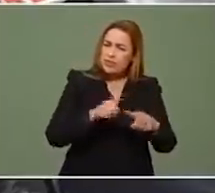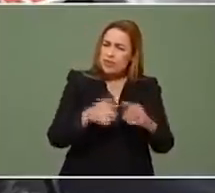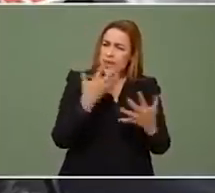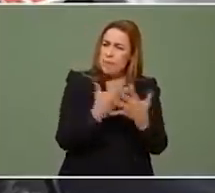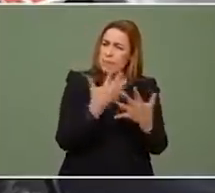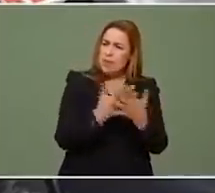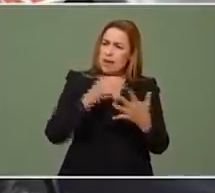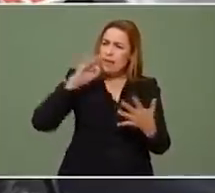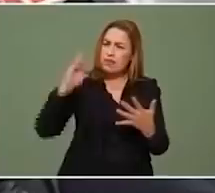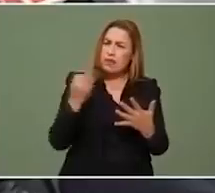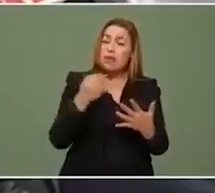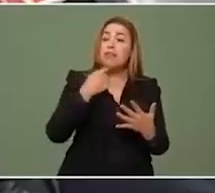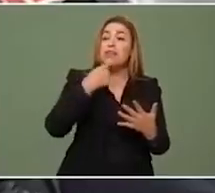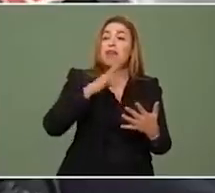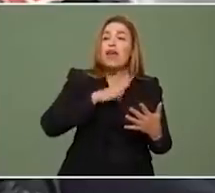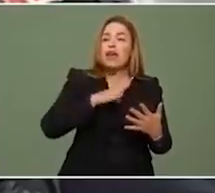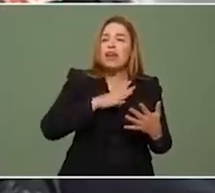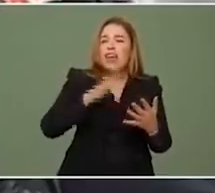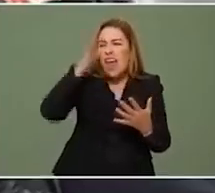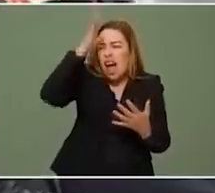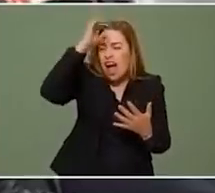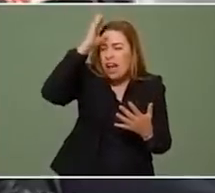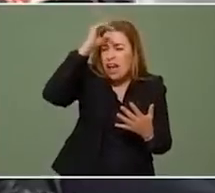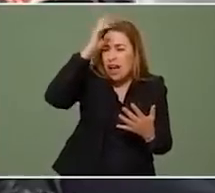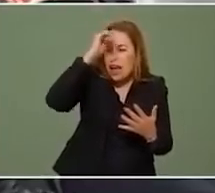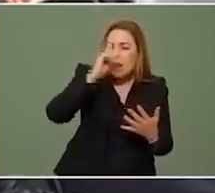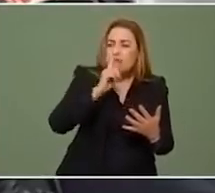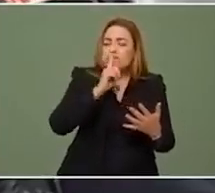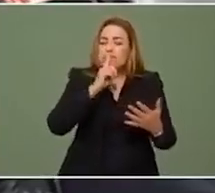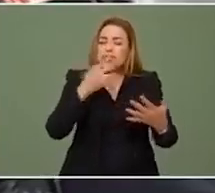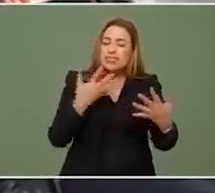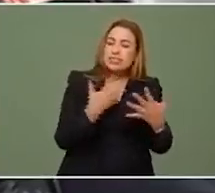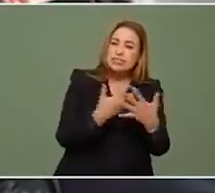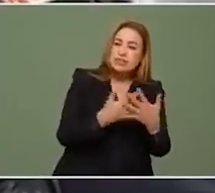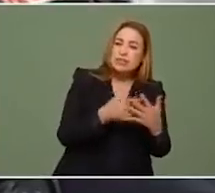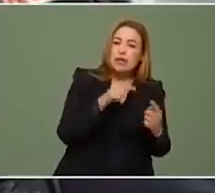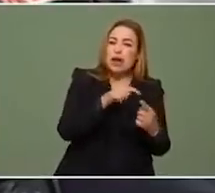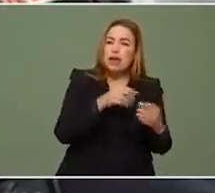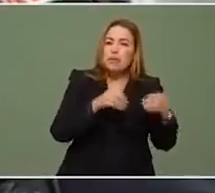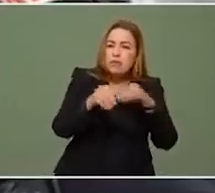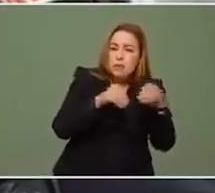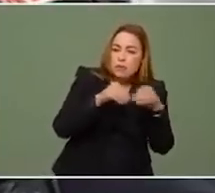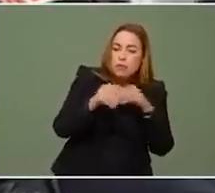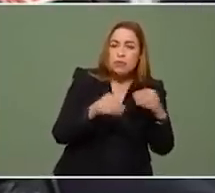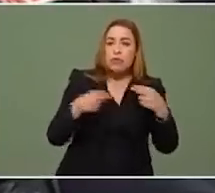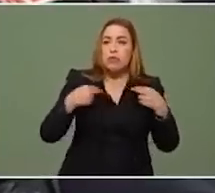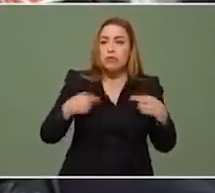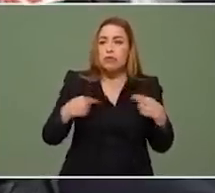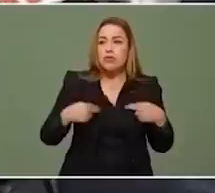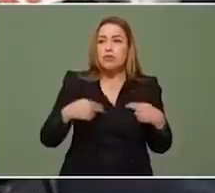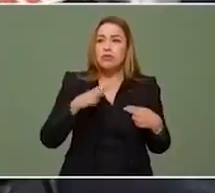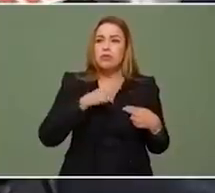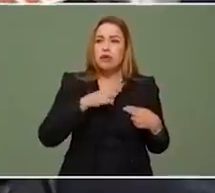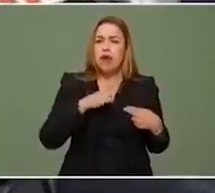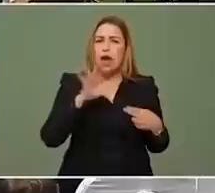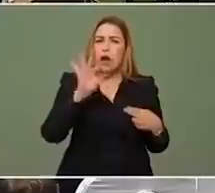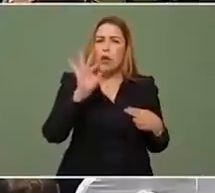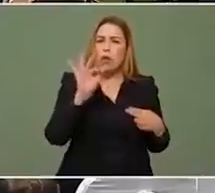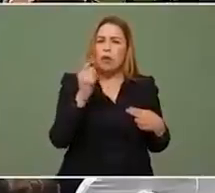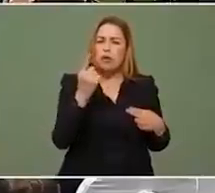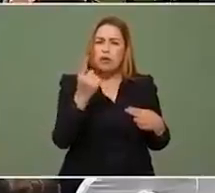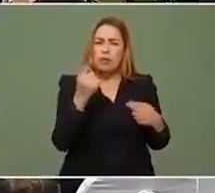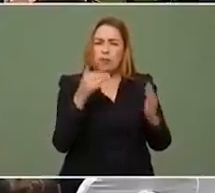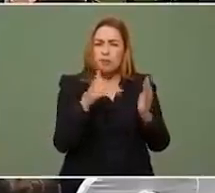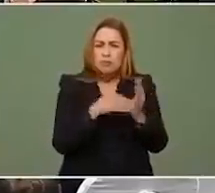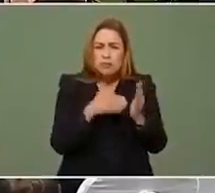que hay un monopolio en la cuestión de las comidas de los uniformes por ejemplo nos decía que se pagan 41 41 mil comidas cuando